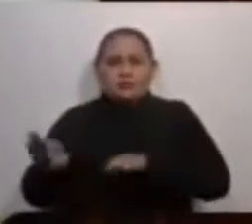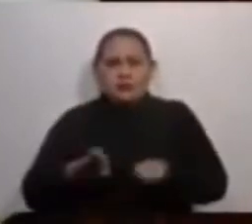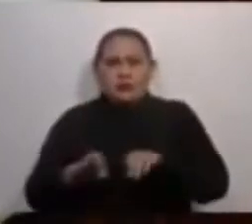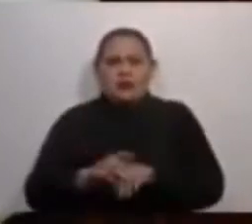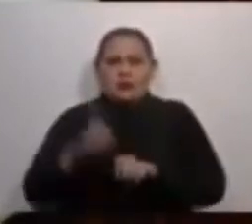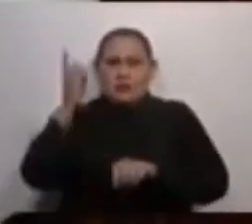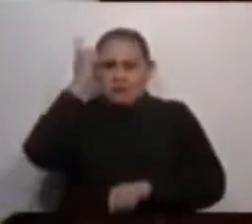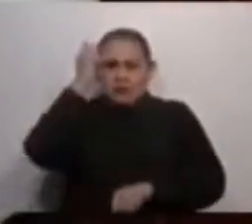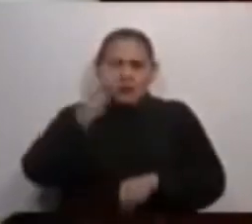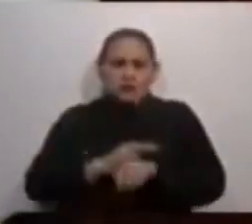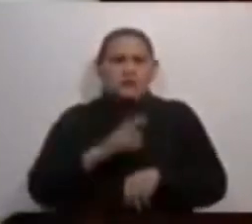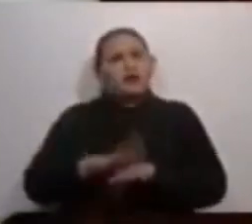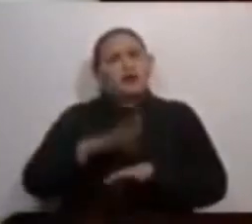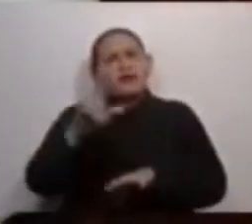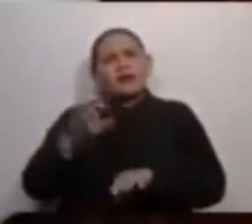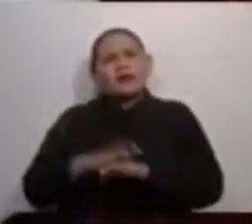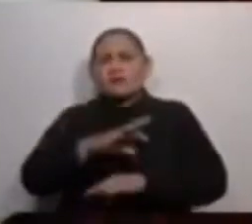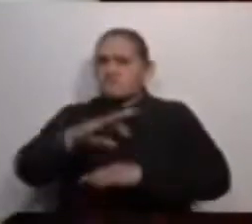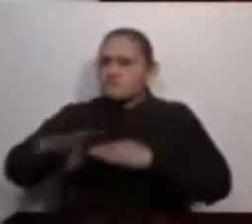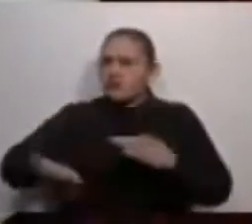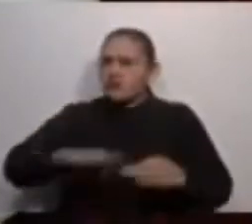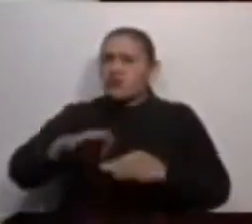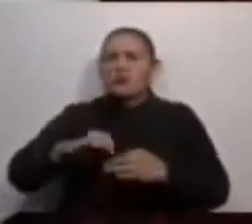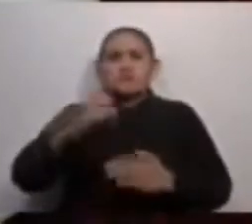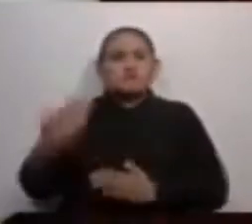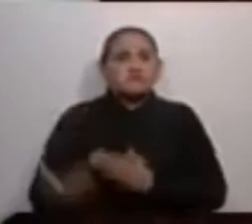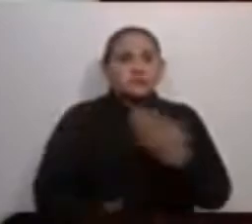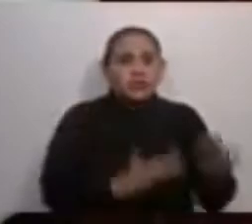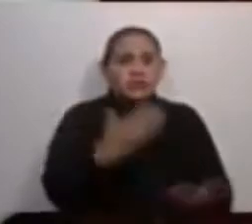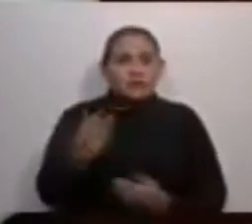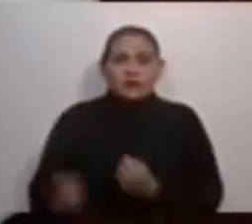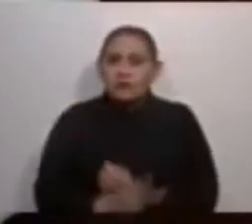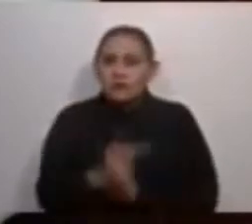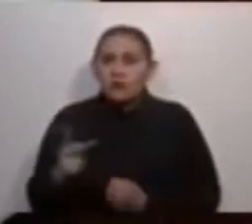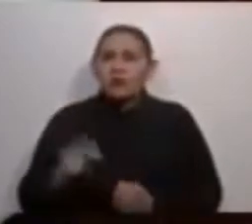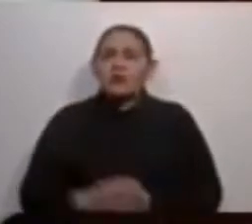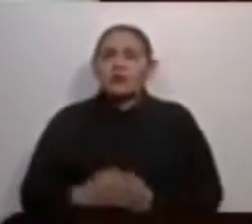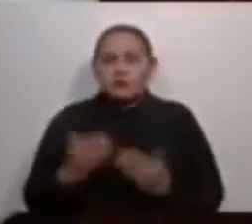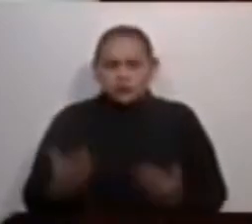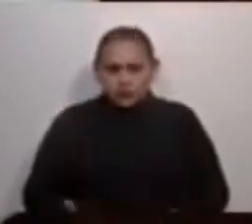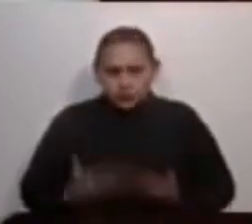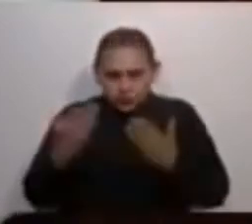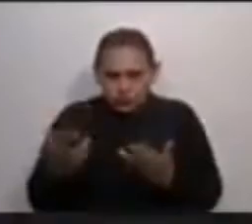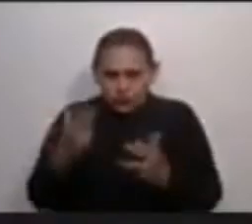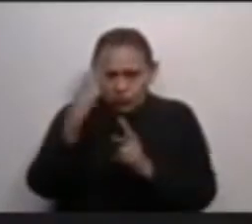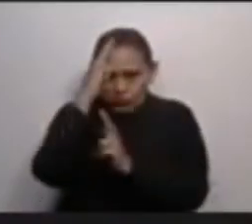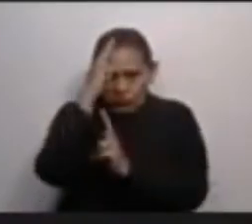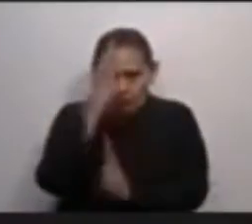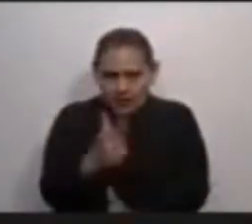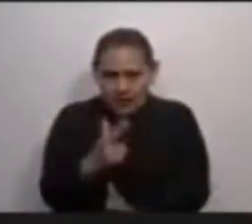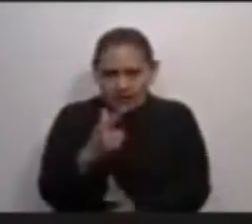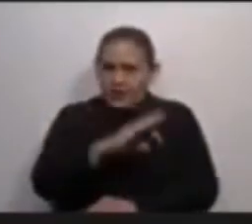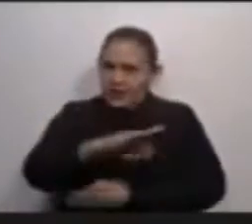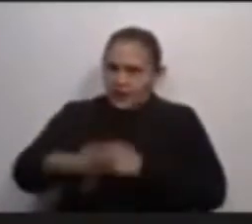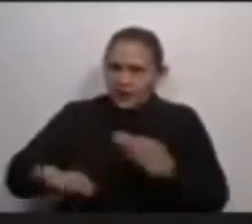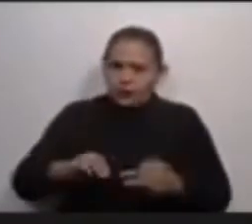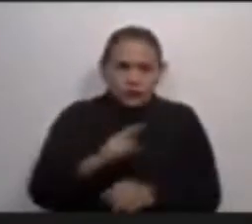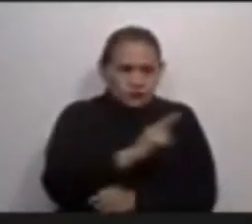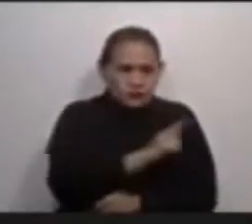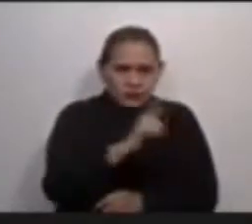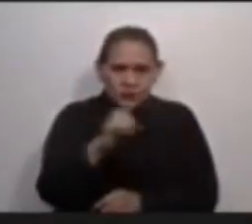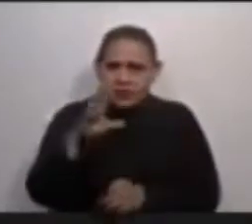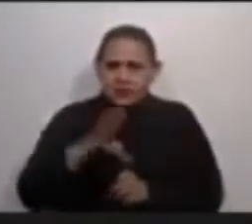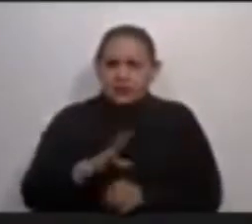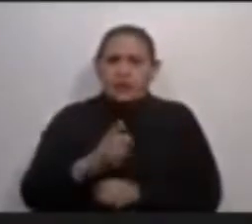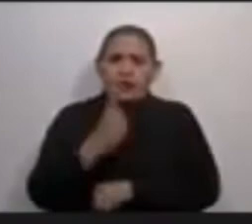al más sencillo y dedicado servidor público. Rindo un homenaje a todos aquellos que han estado